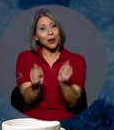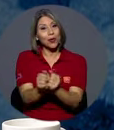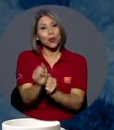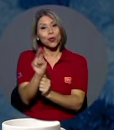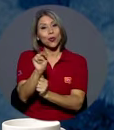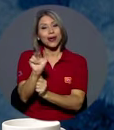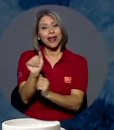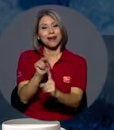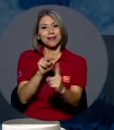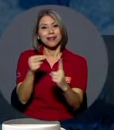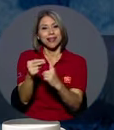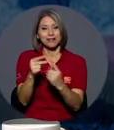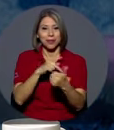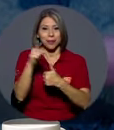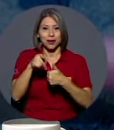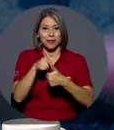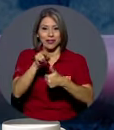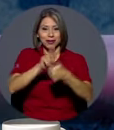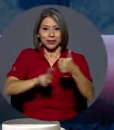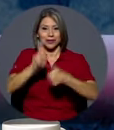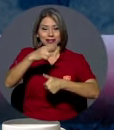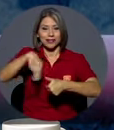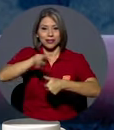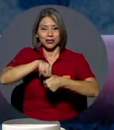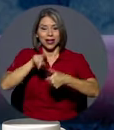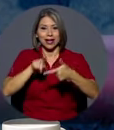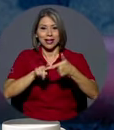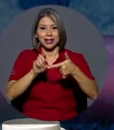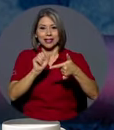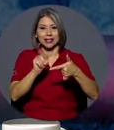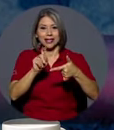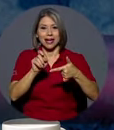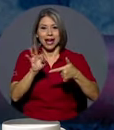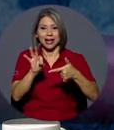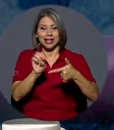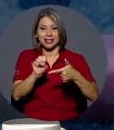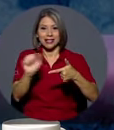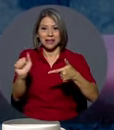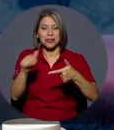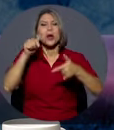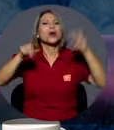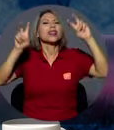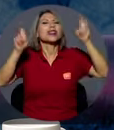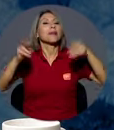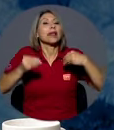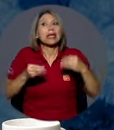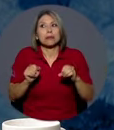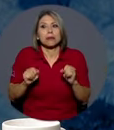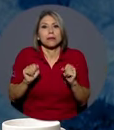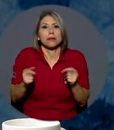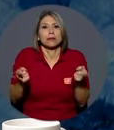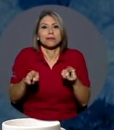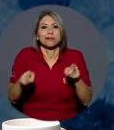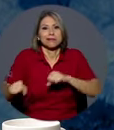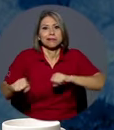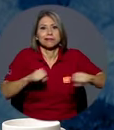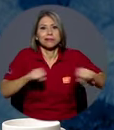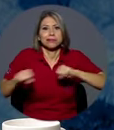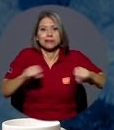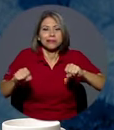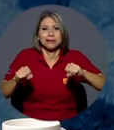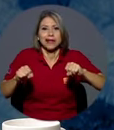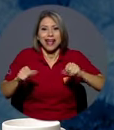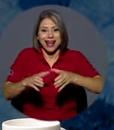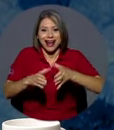Continúa usted con Una Mirada, el programa de la Universidad Nacional y del CINAR S.A. Hoy con el tema del potencial sísmico de la gran área